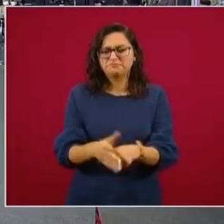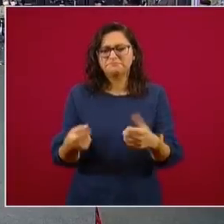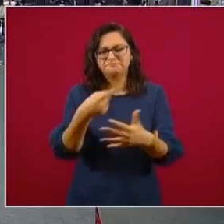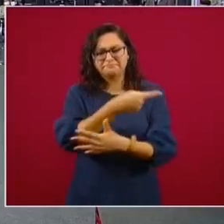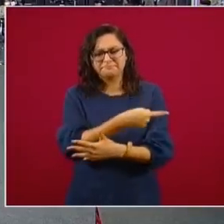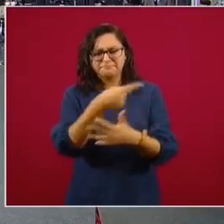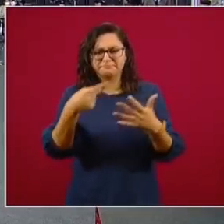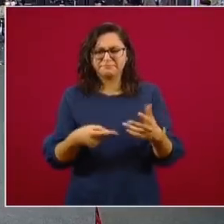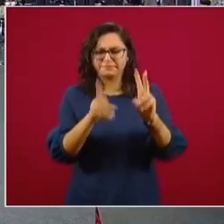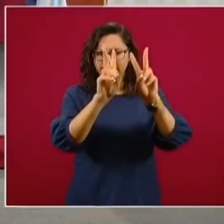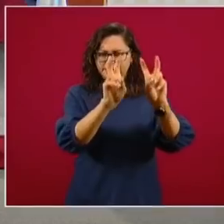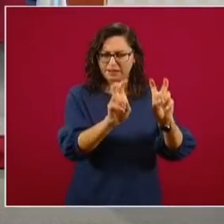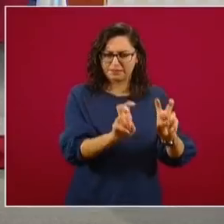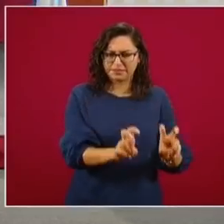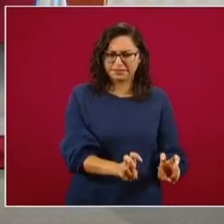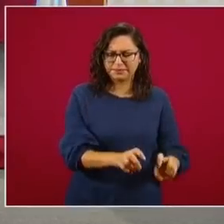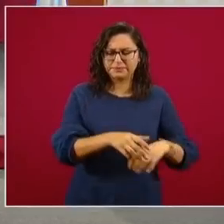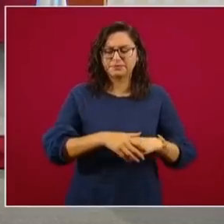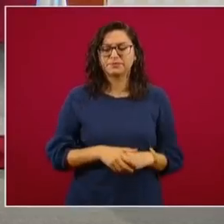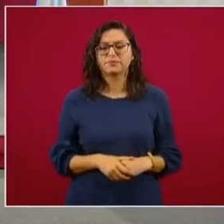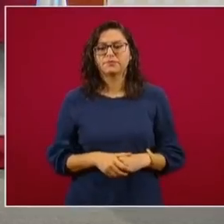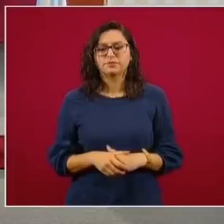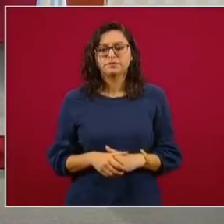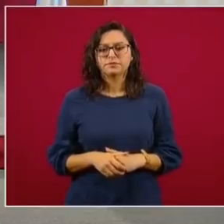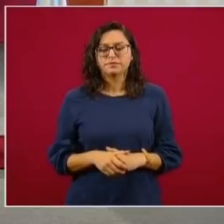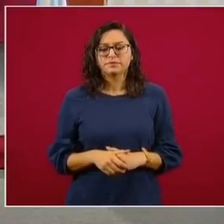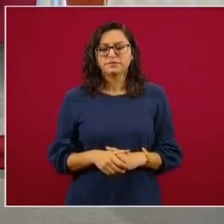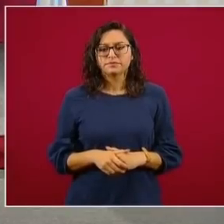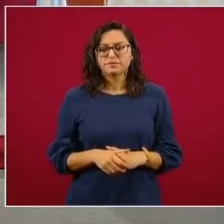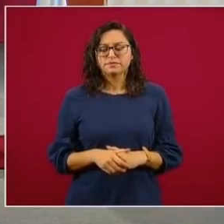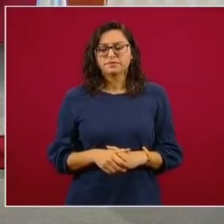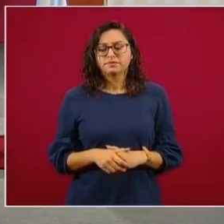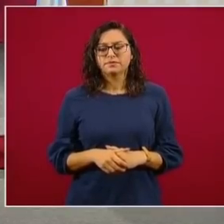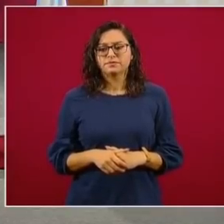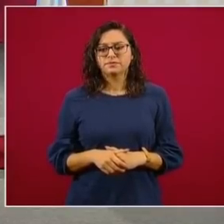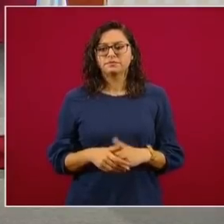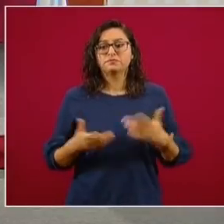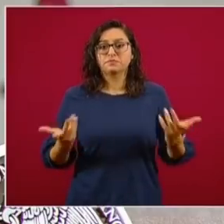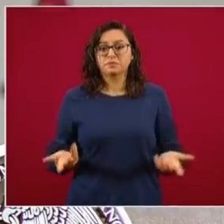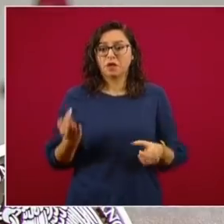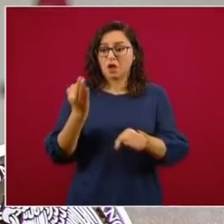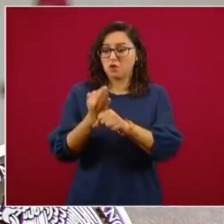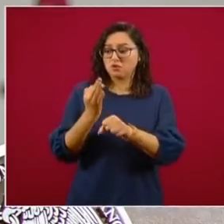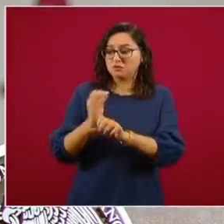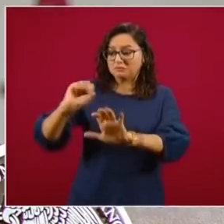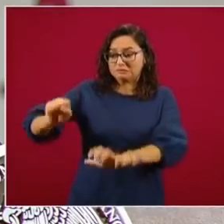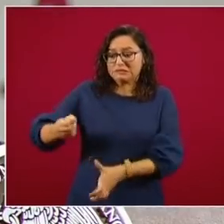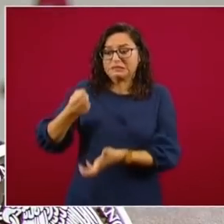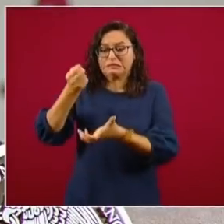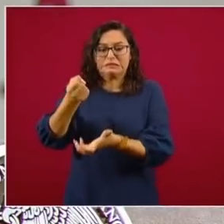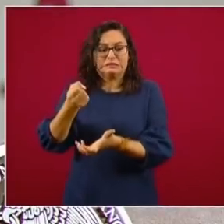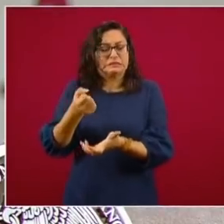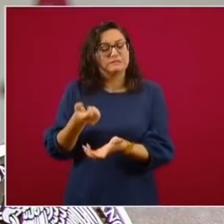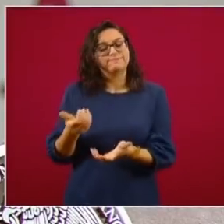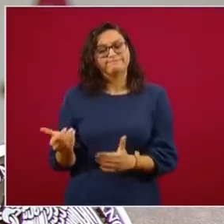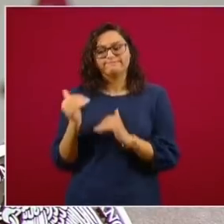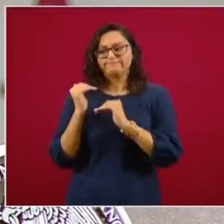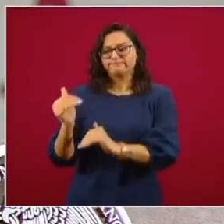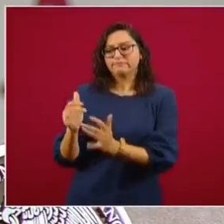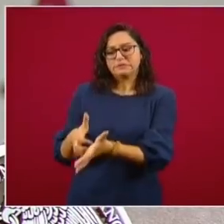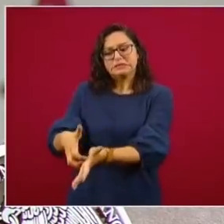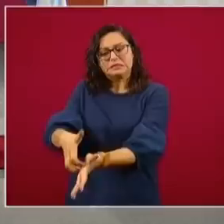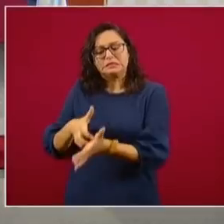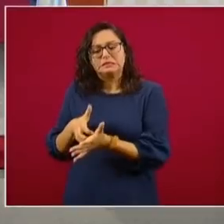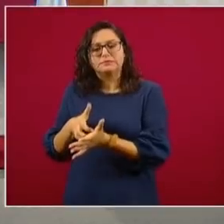rubros. Primero, aquellos sectores en donde se va a gastar más a pesar de tener finanzas estrechas. Sector salud es